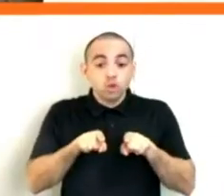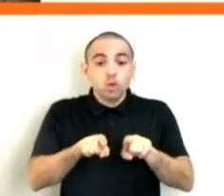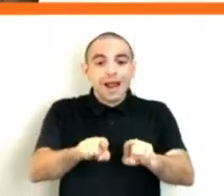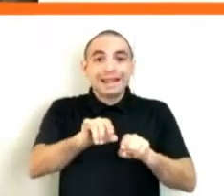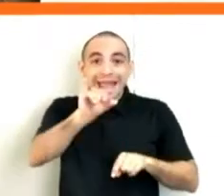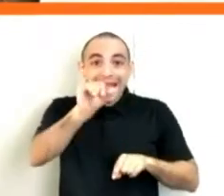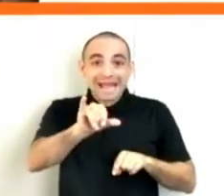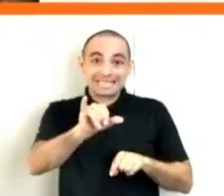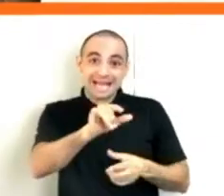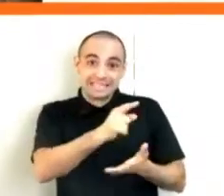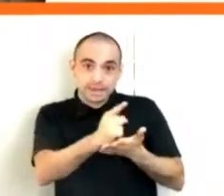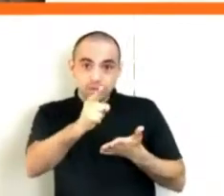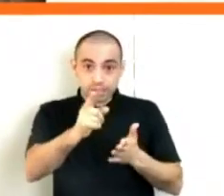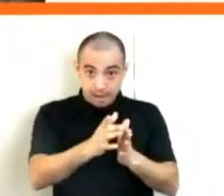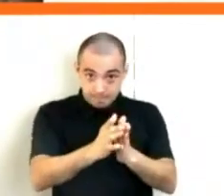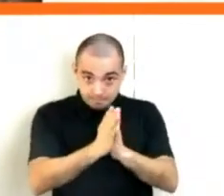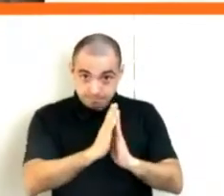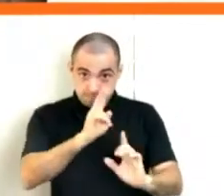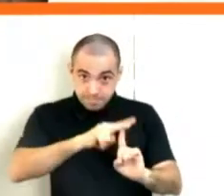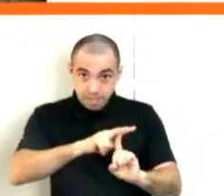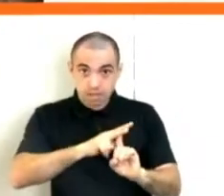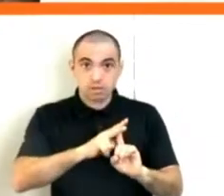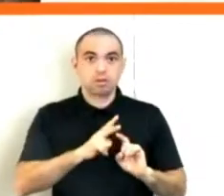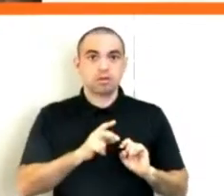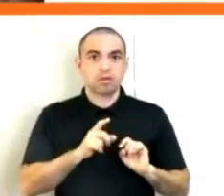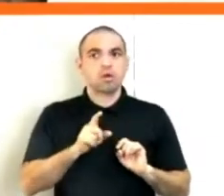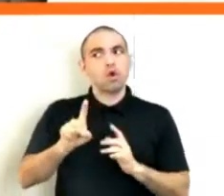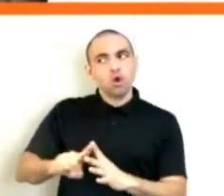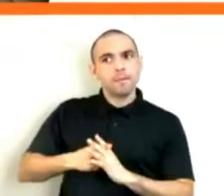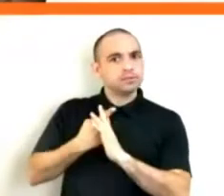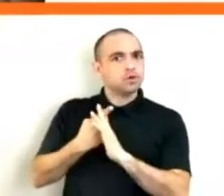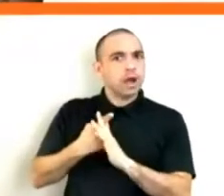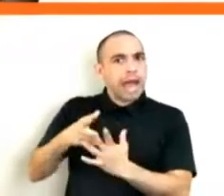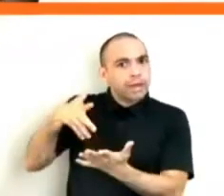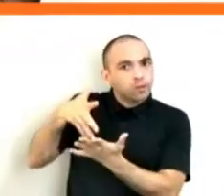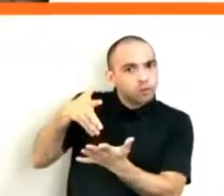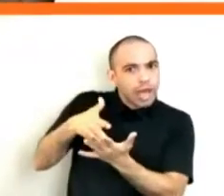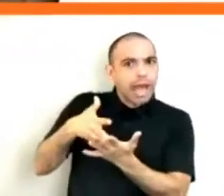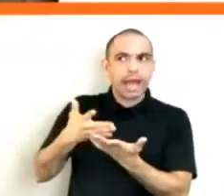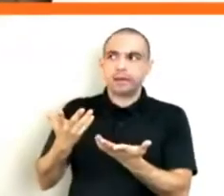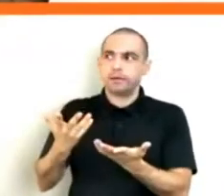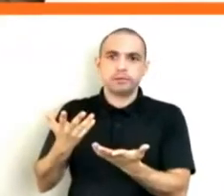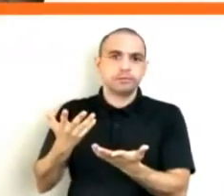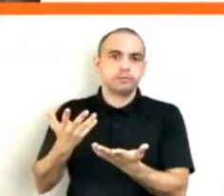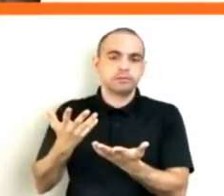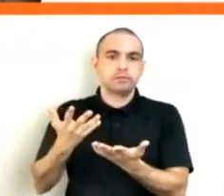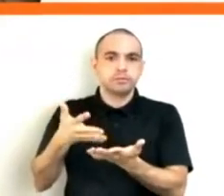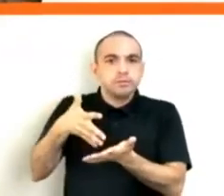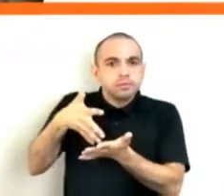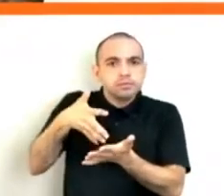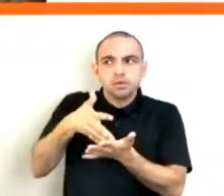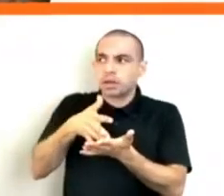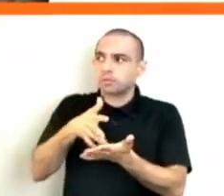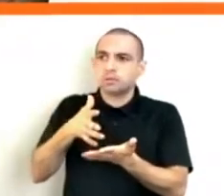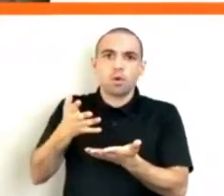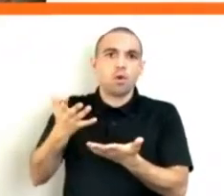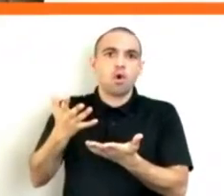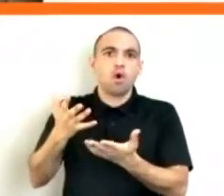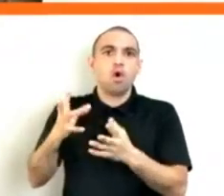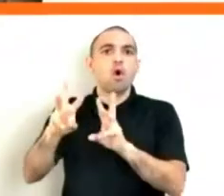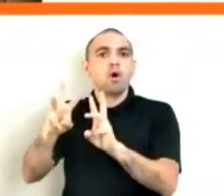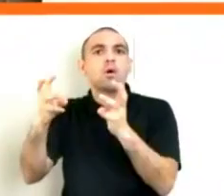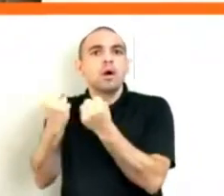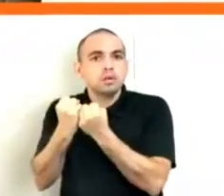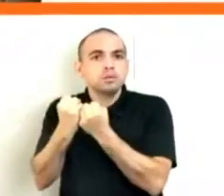está reclamando? Pues mire, aquí usted va a contestar en esas semanas, si usted comenzó a estudiar o recibir un adiestramiento sobre cada